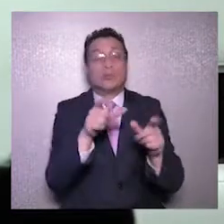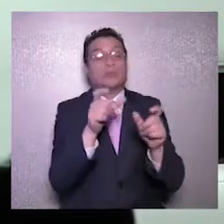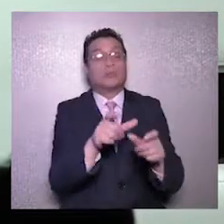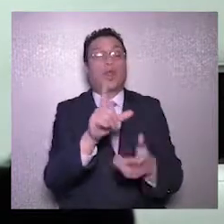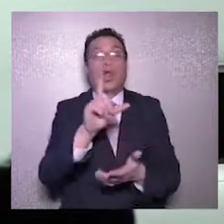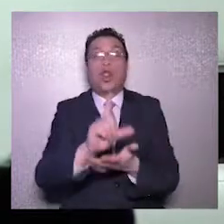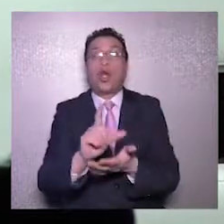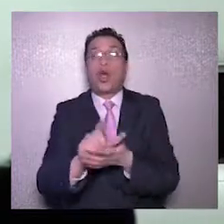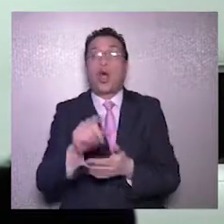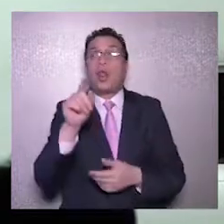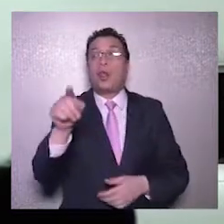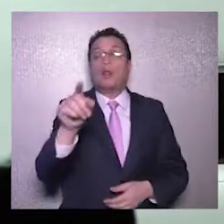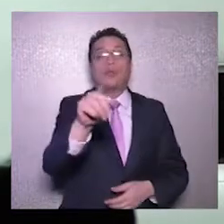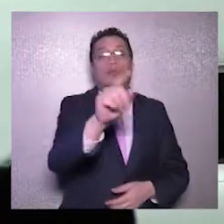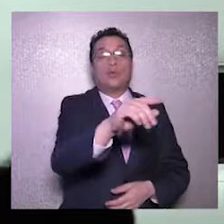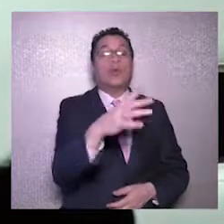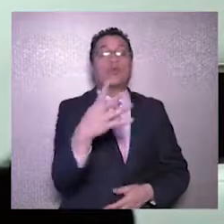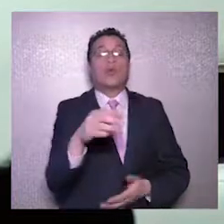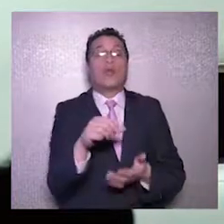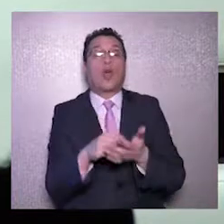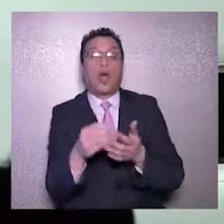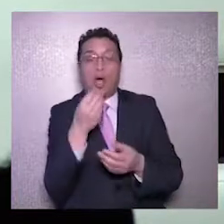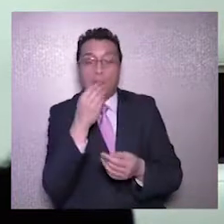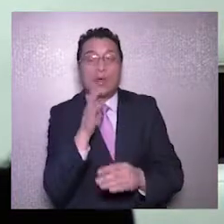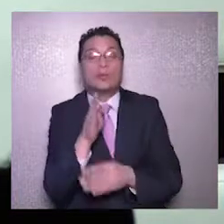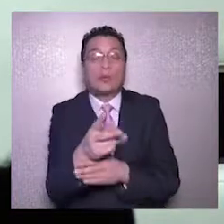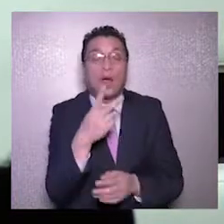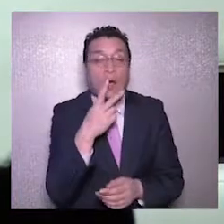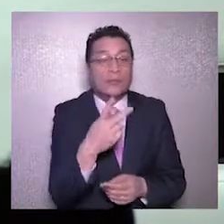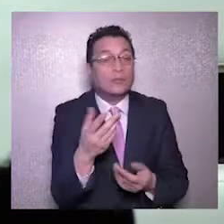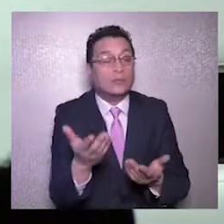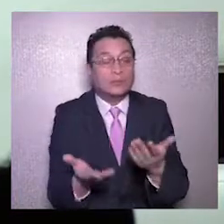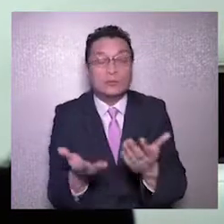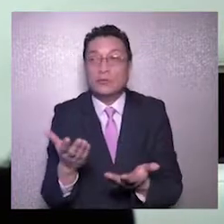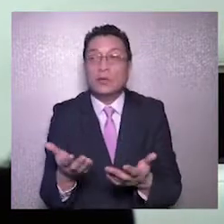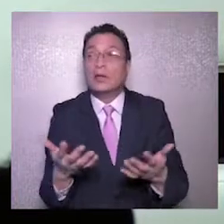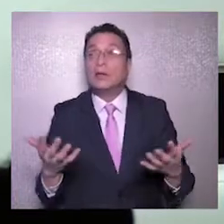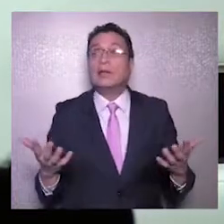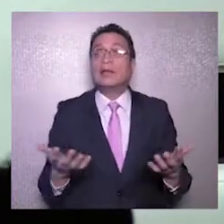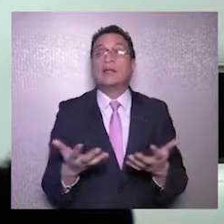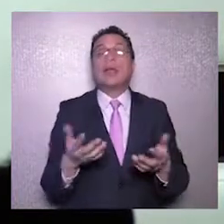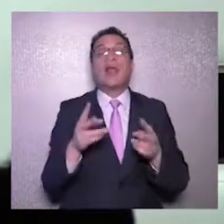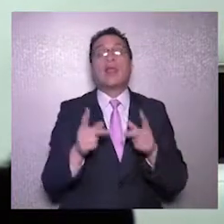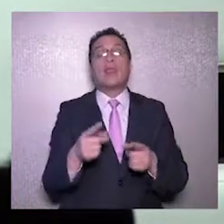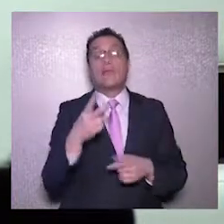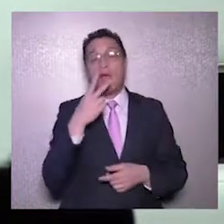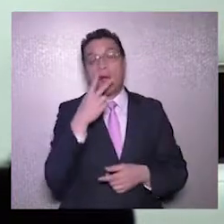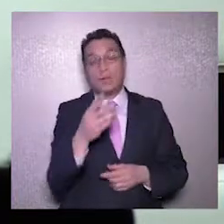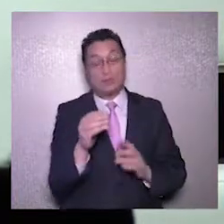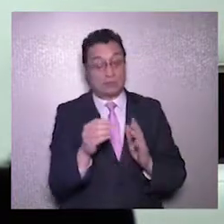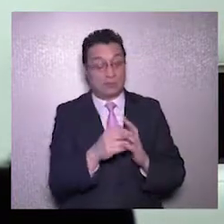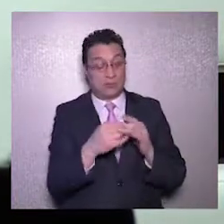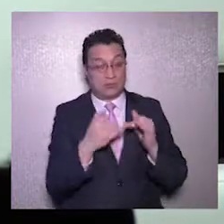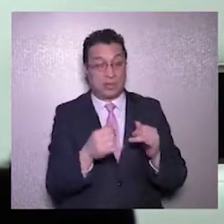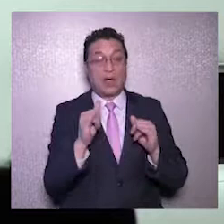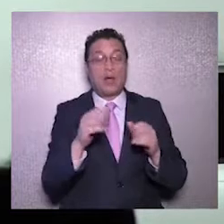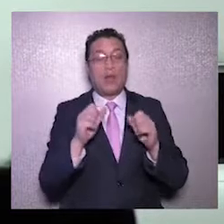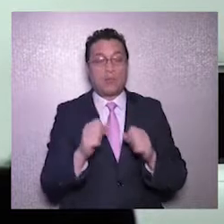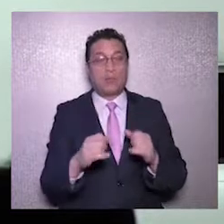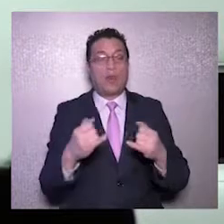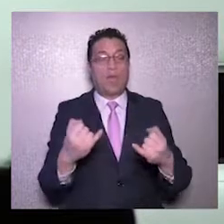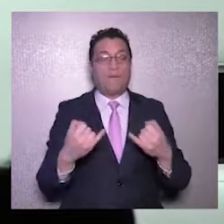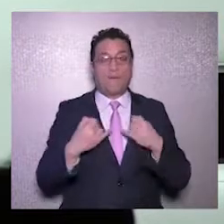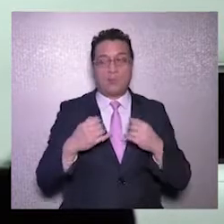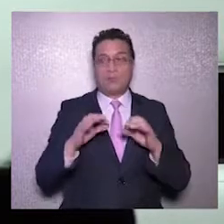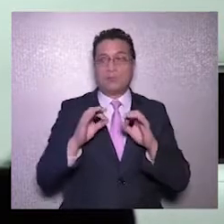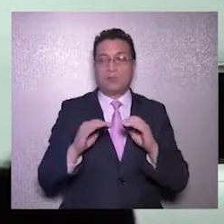locales 2 y 3 y 4 de los restaurantes y ahí se sabrá qué es lo que tendrá que ver en ese restaurante y podrá tener un informe en